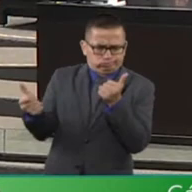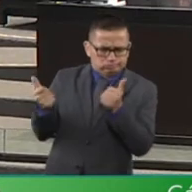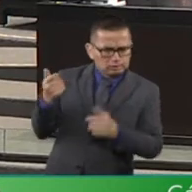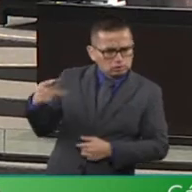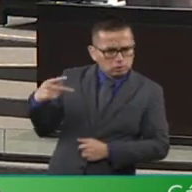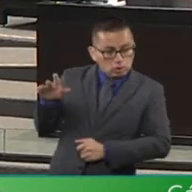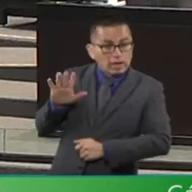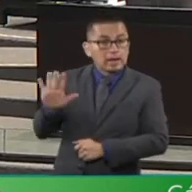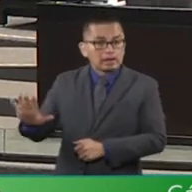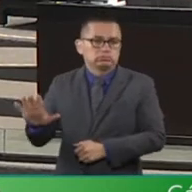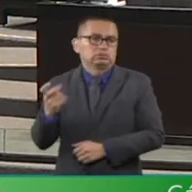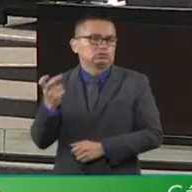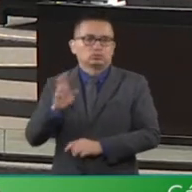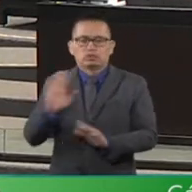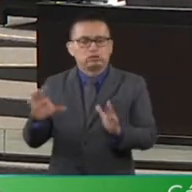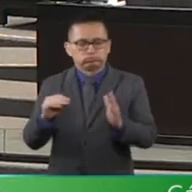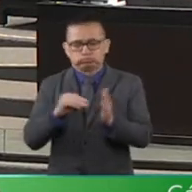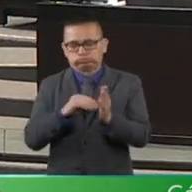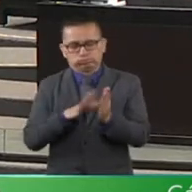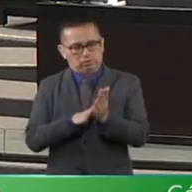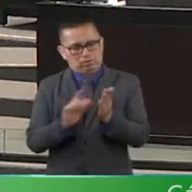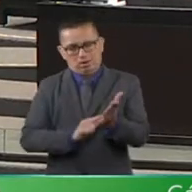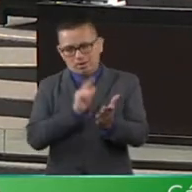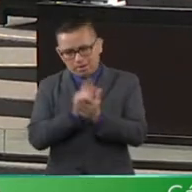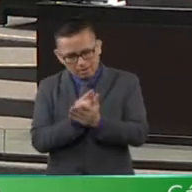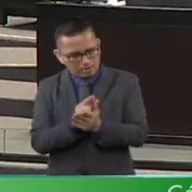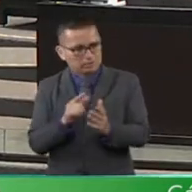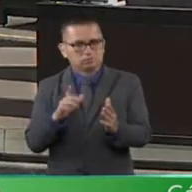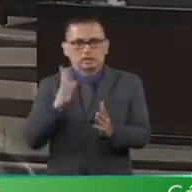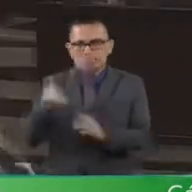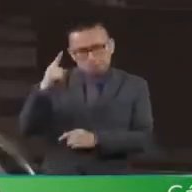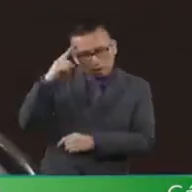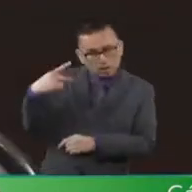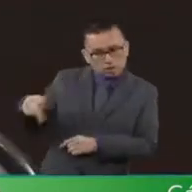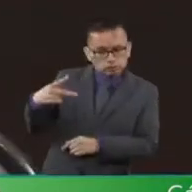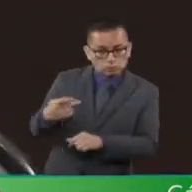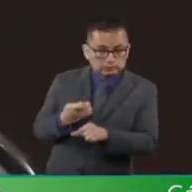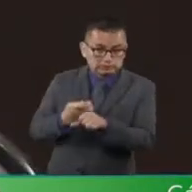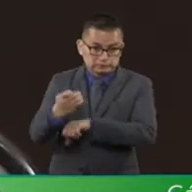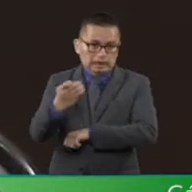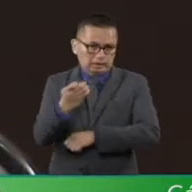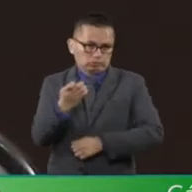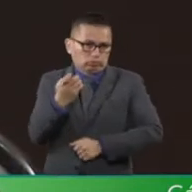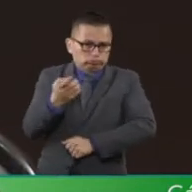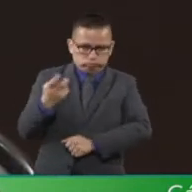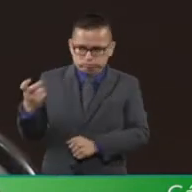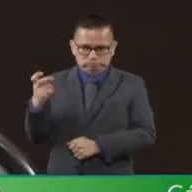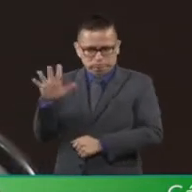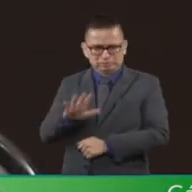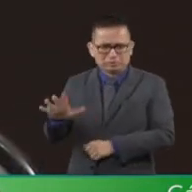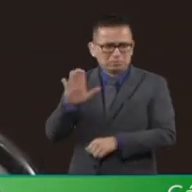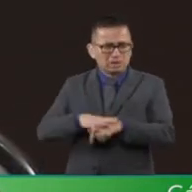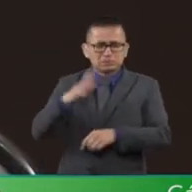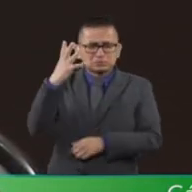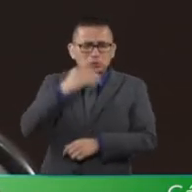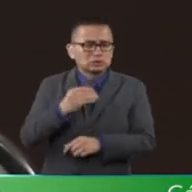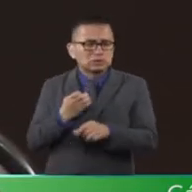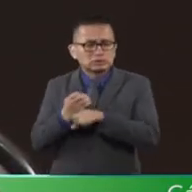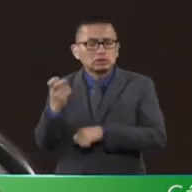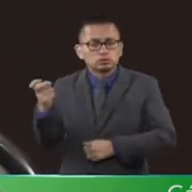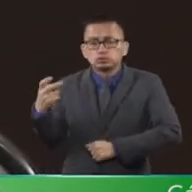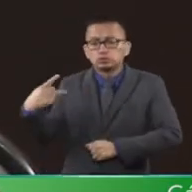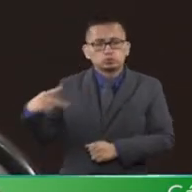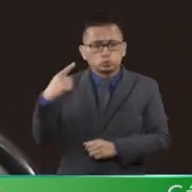e institucionales para que este gran estado uno de los más bellos del país tomara su rumbo y su